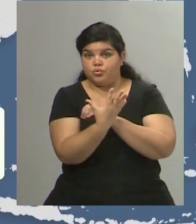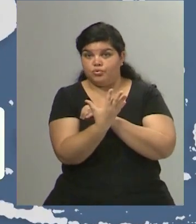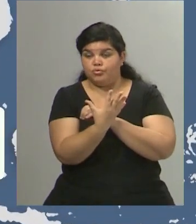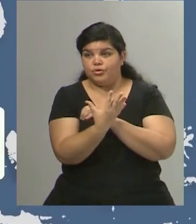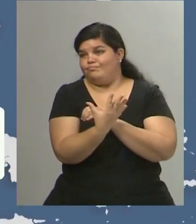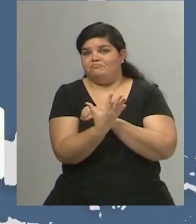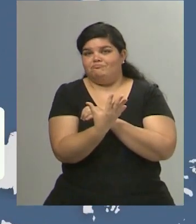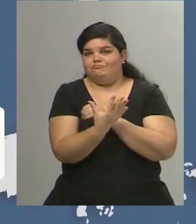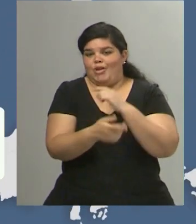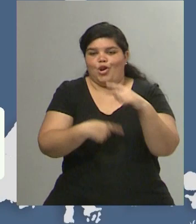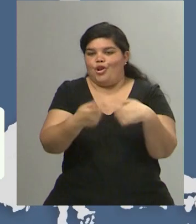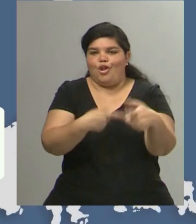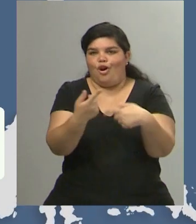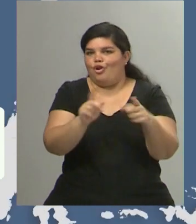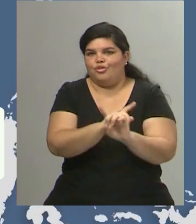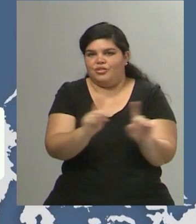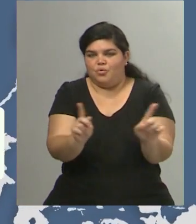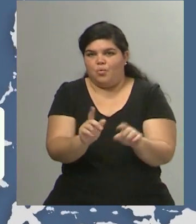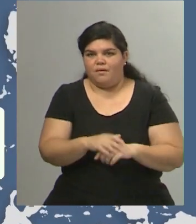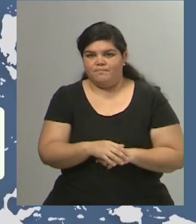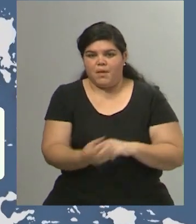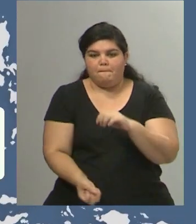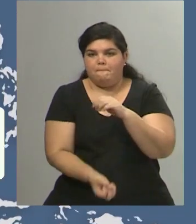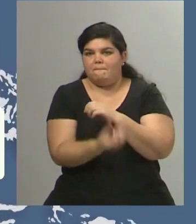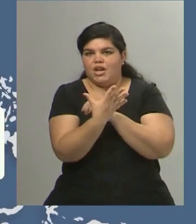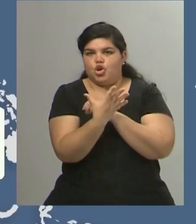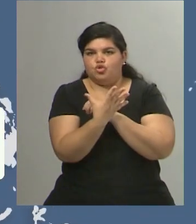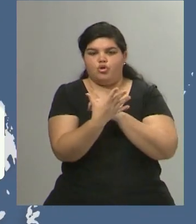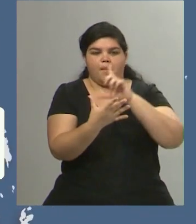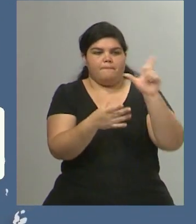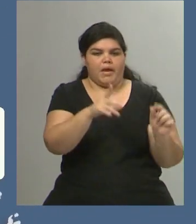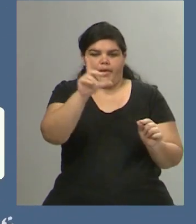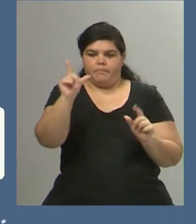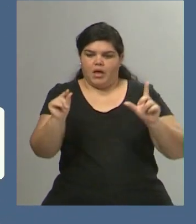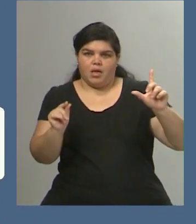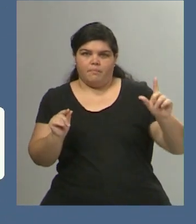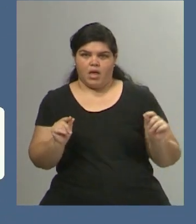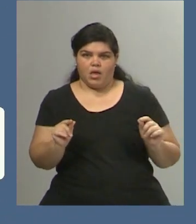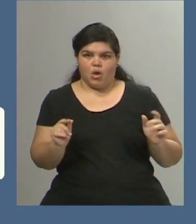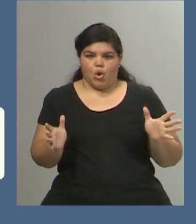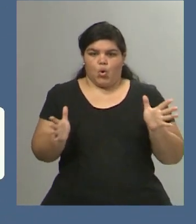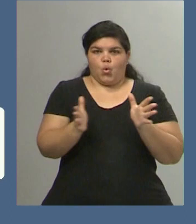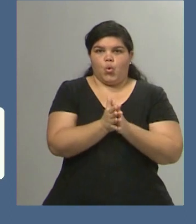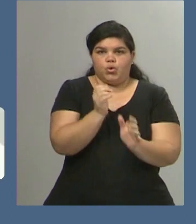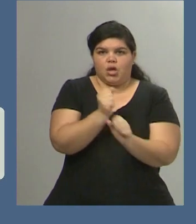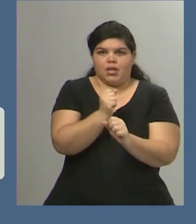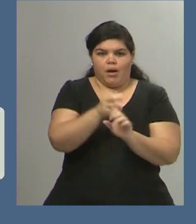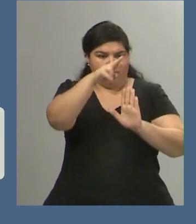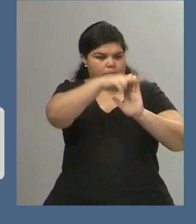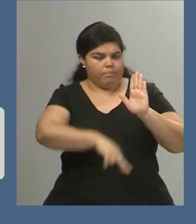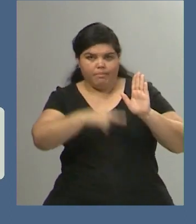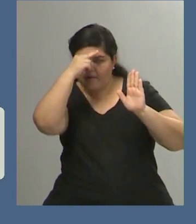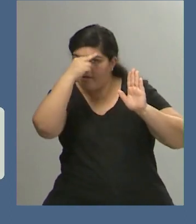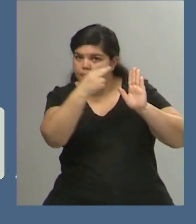no existiría. Es decir, dejaríamos de ser un grupo de países que trabajamos juntos conforme a reglas, poniéndonos de